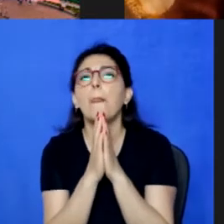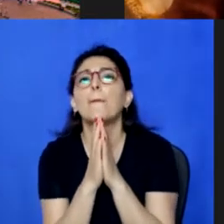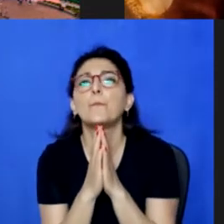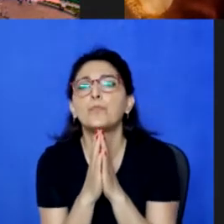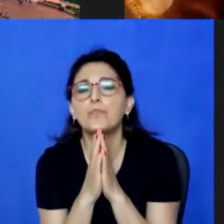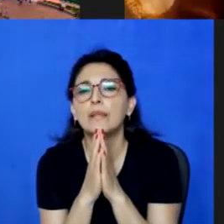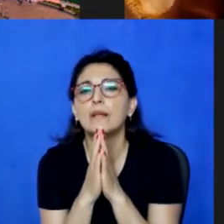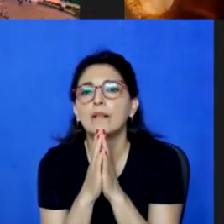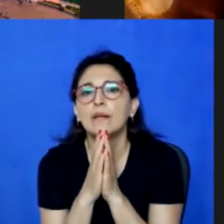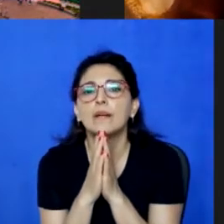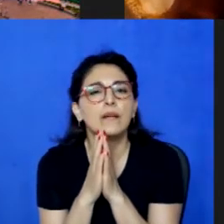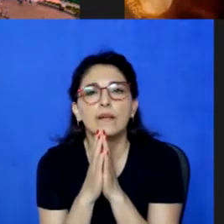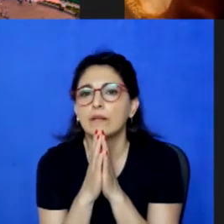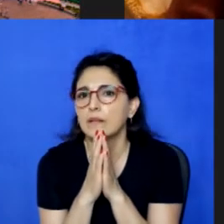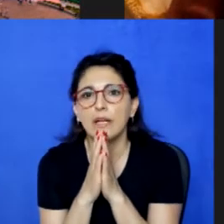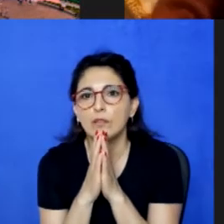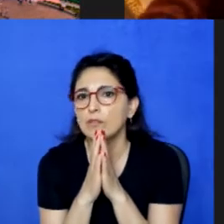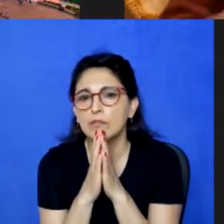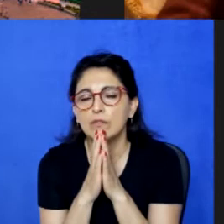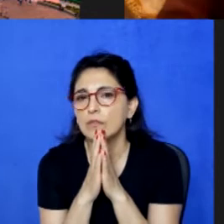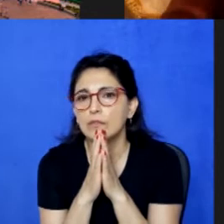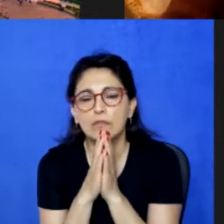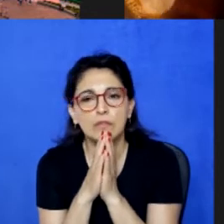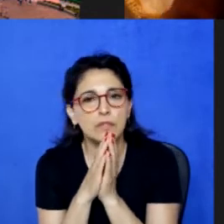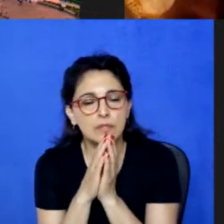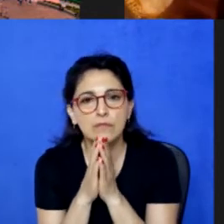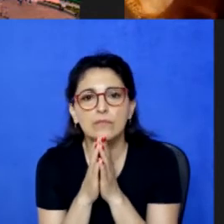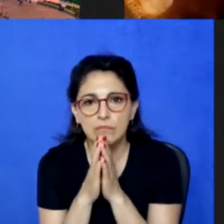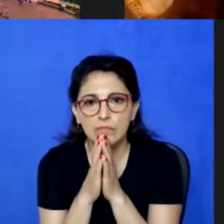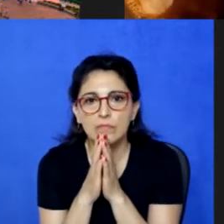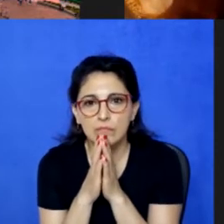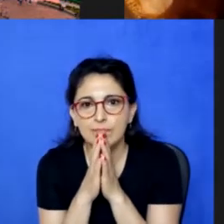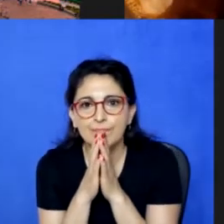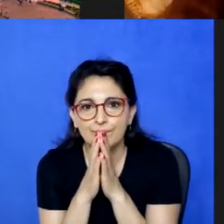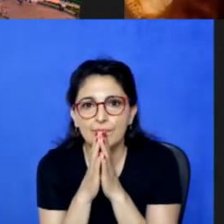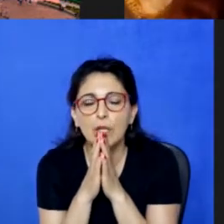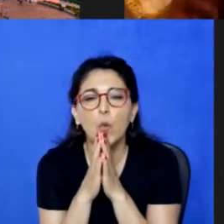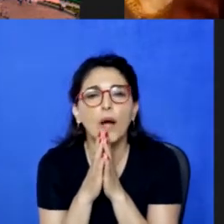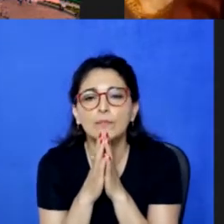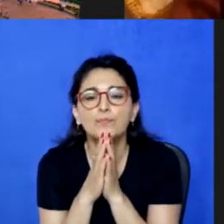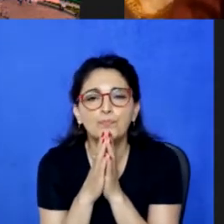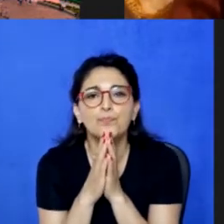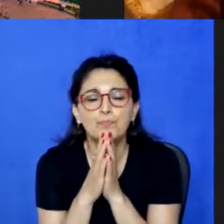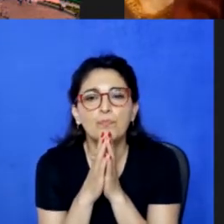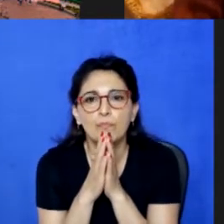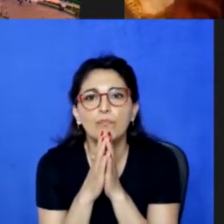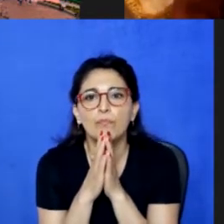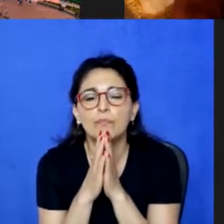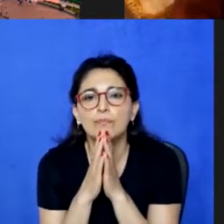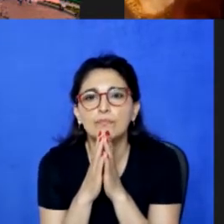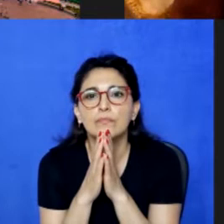antes no nos alcanzaba nada. Siempre quería más, ¿para qué? Yo quiero que la gente no